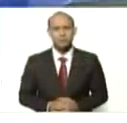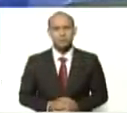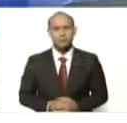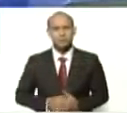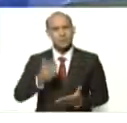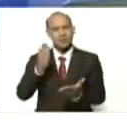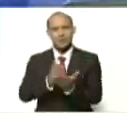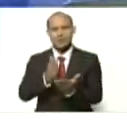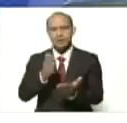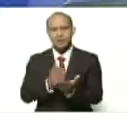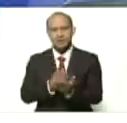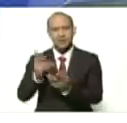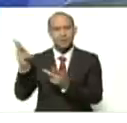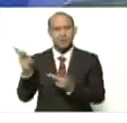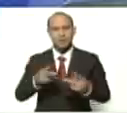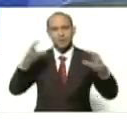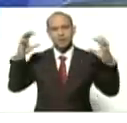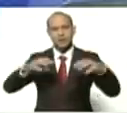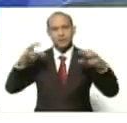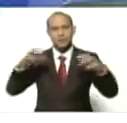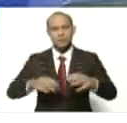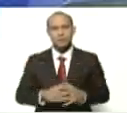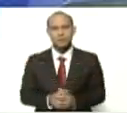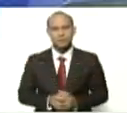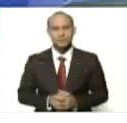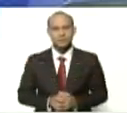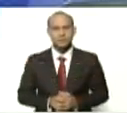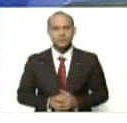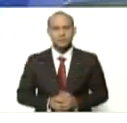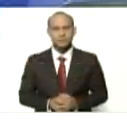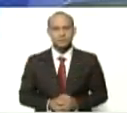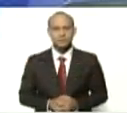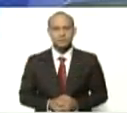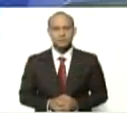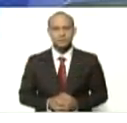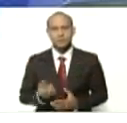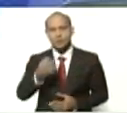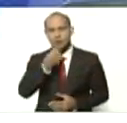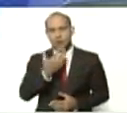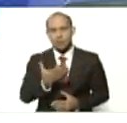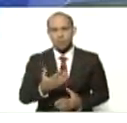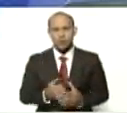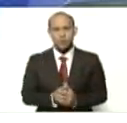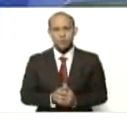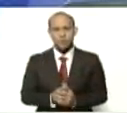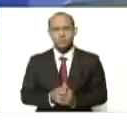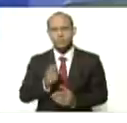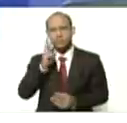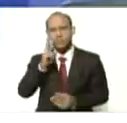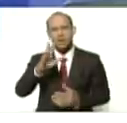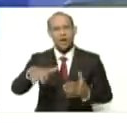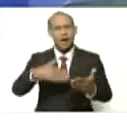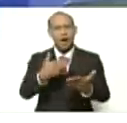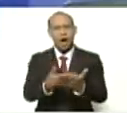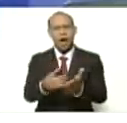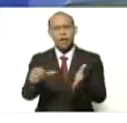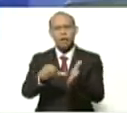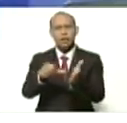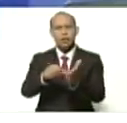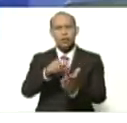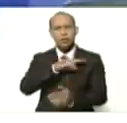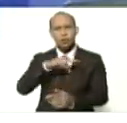siempre bienvenida a la lluvia en verano y bueno vamos a ver hasta donde nuestros